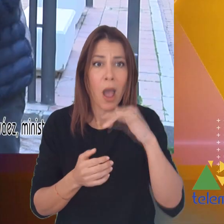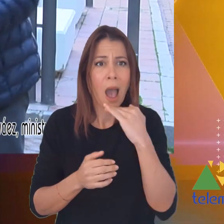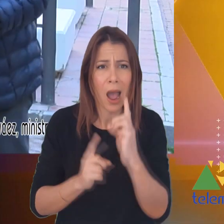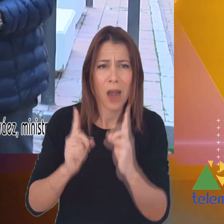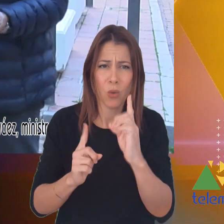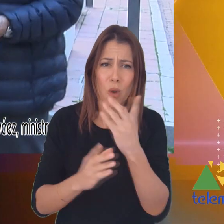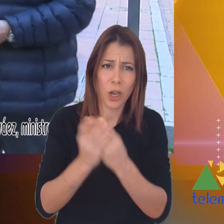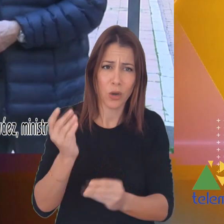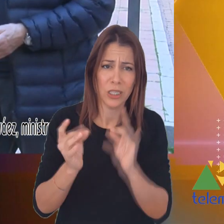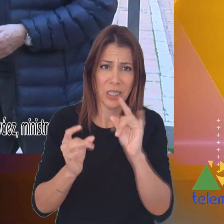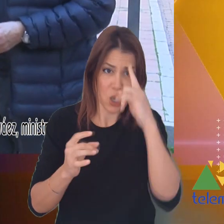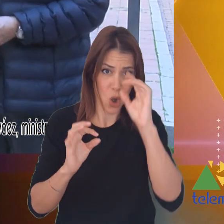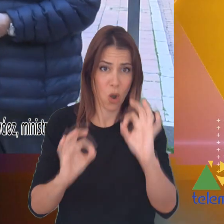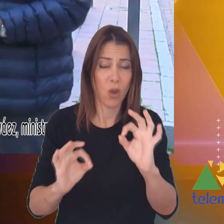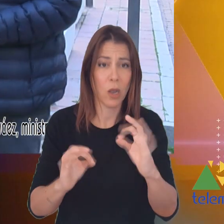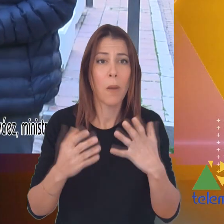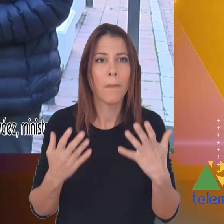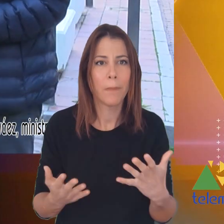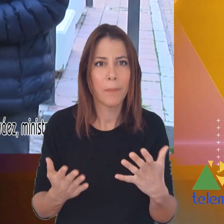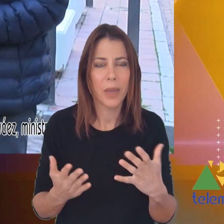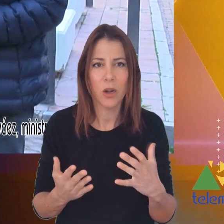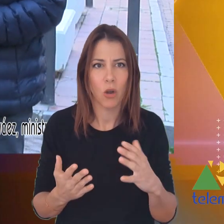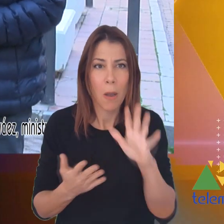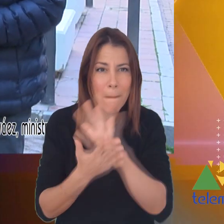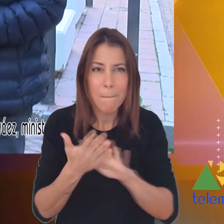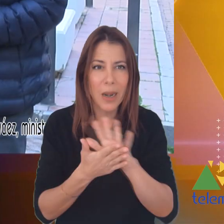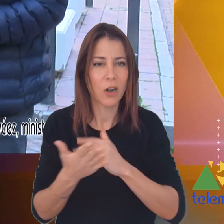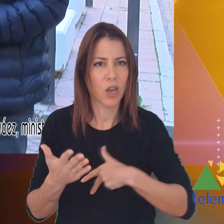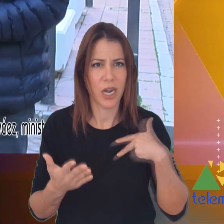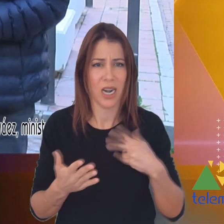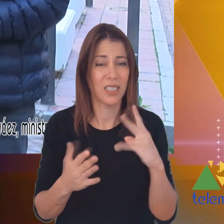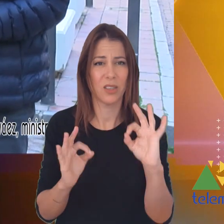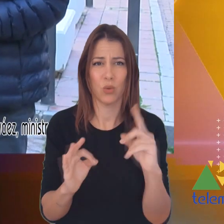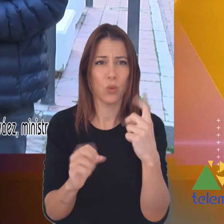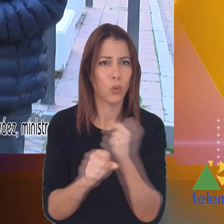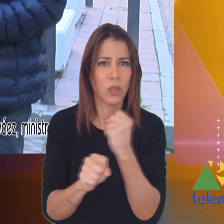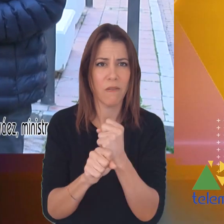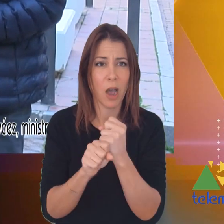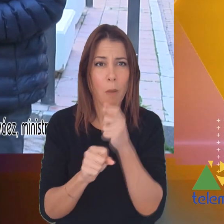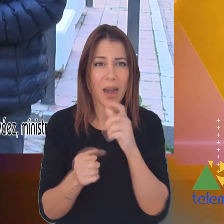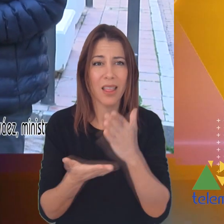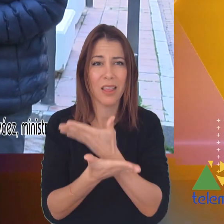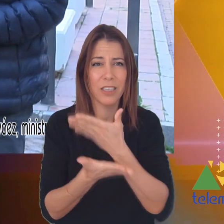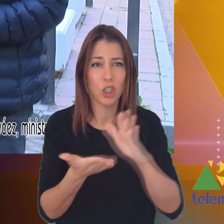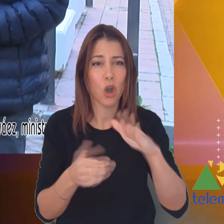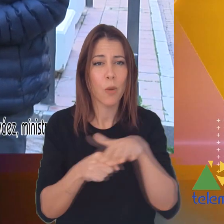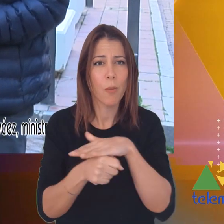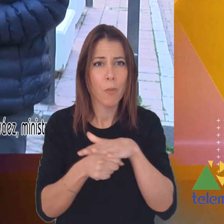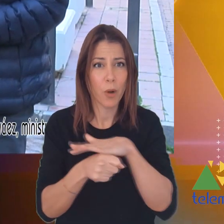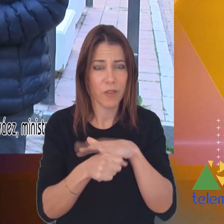error, hay algunos errores, lógicamente, pero en términos generales el trabajo de la división provincial que hizo